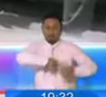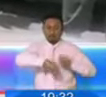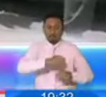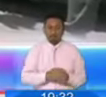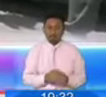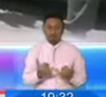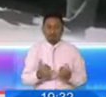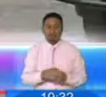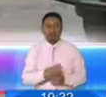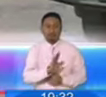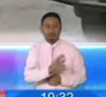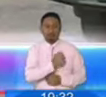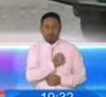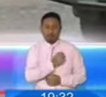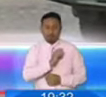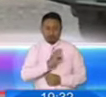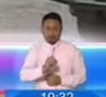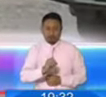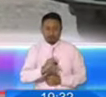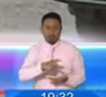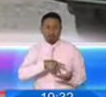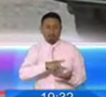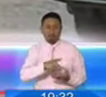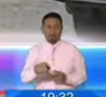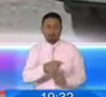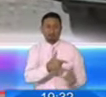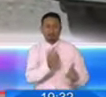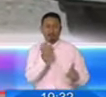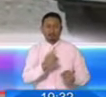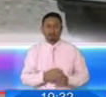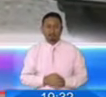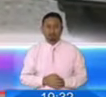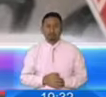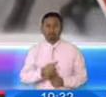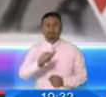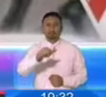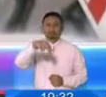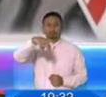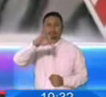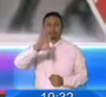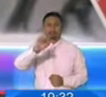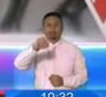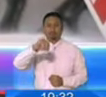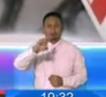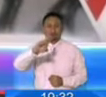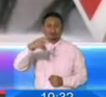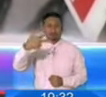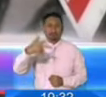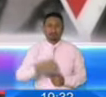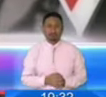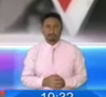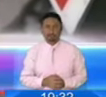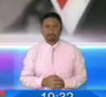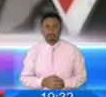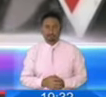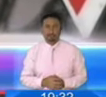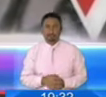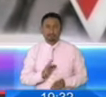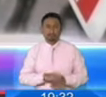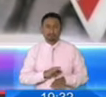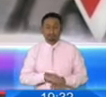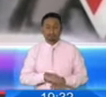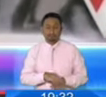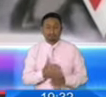su propio cuñado habría pagado para que asesinen a Antonio Che. Según dicen que por ayudarle le